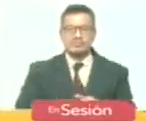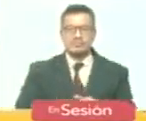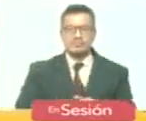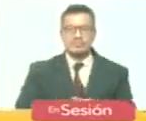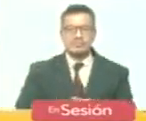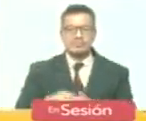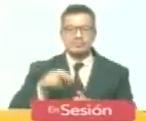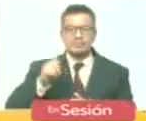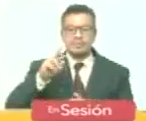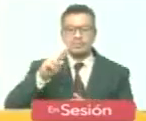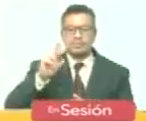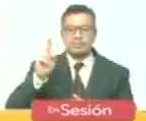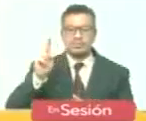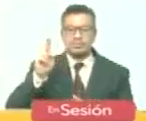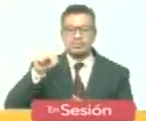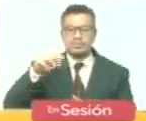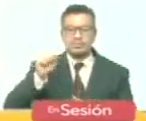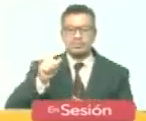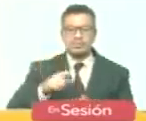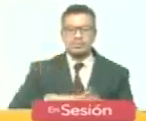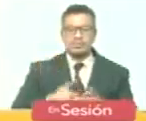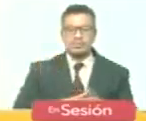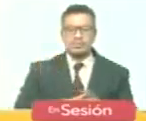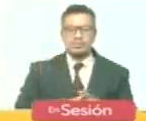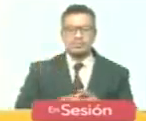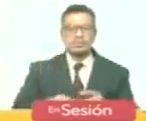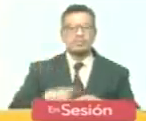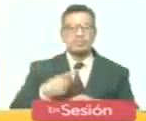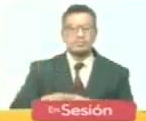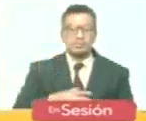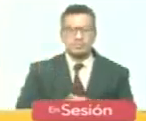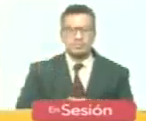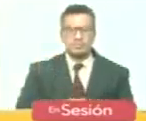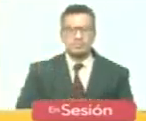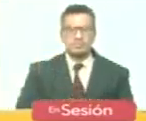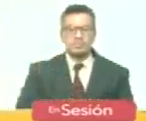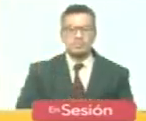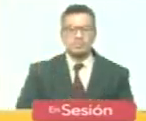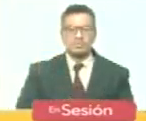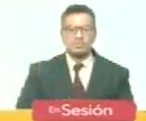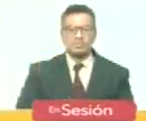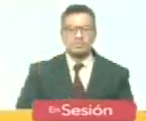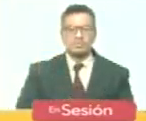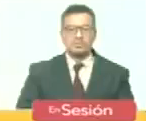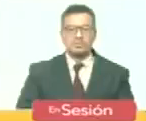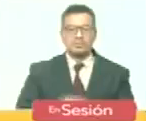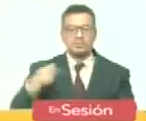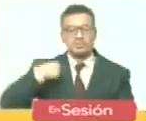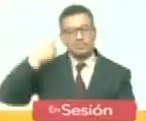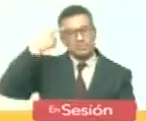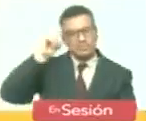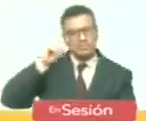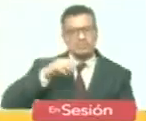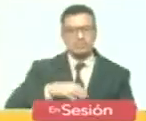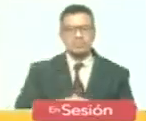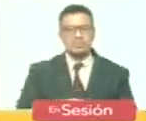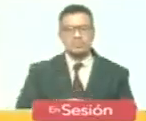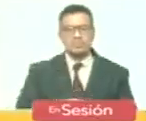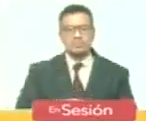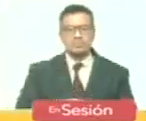Truman, y lo recibió por la puerta y él fue con su señora Teotiste casualmente. Sin embargo,